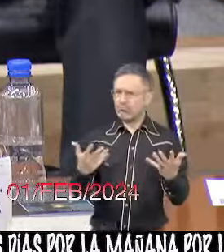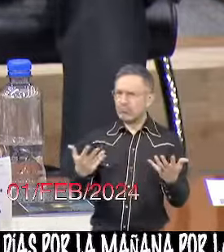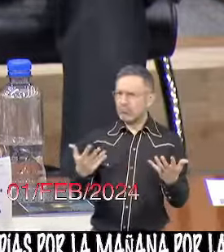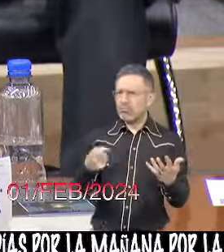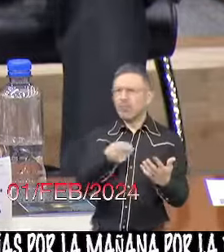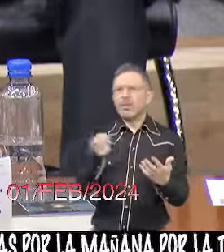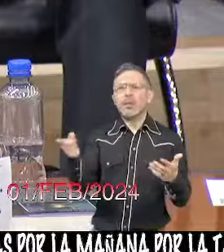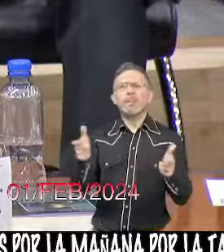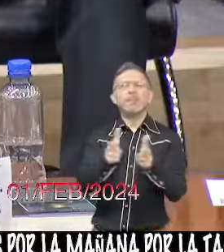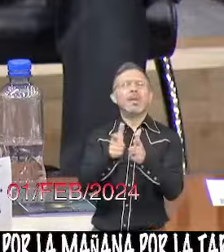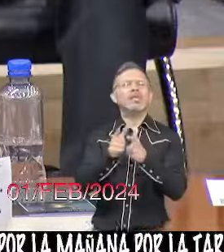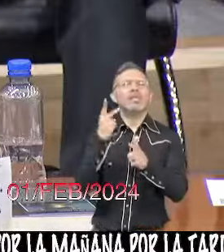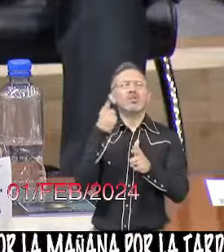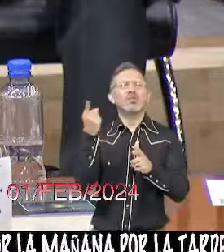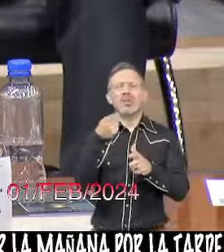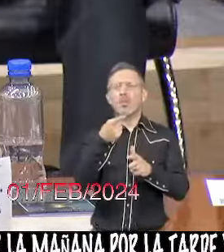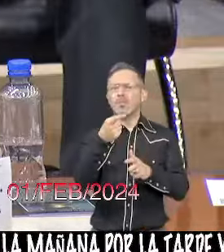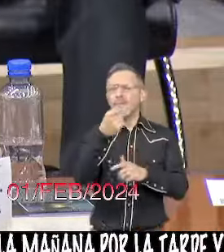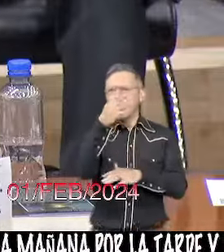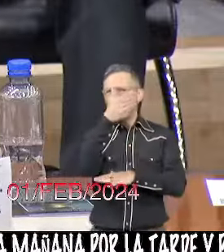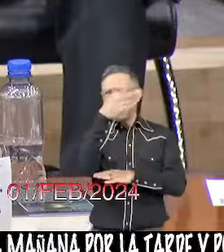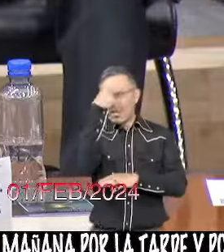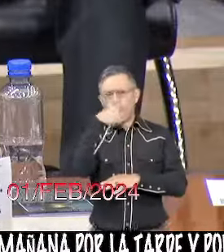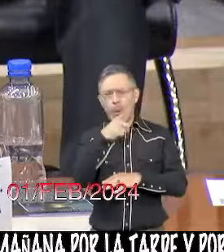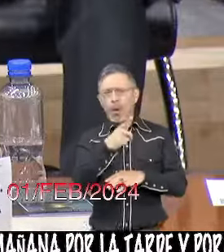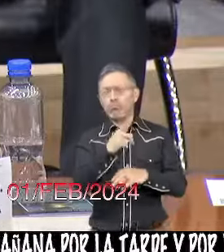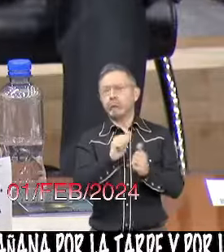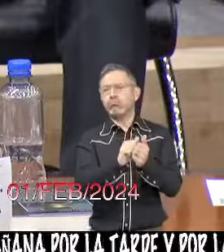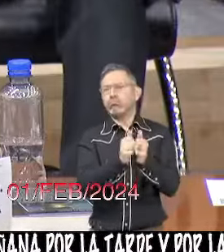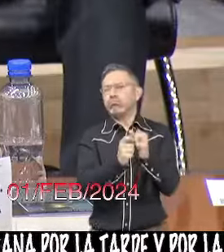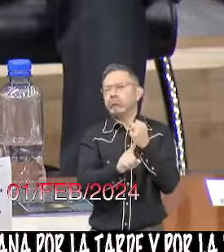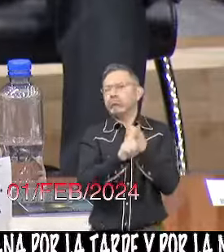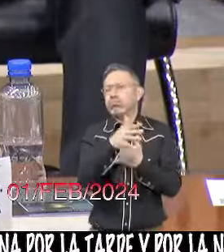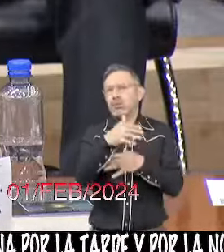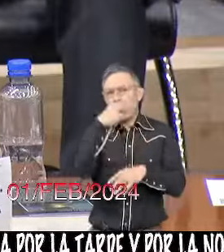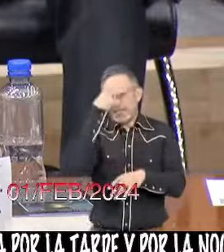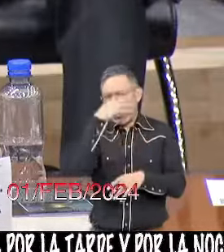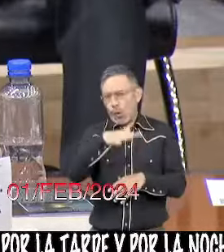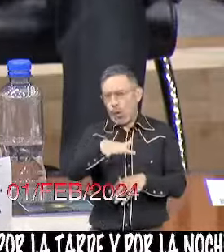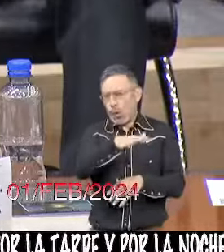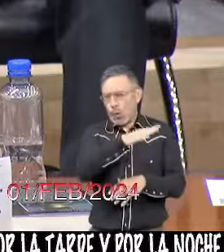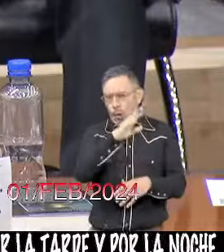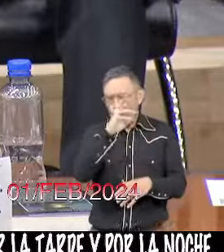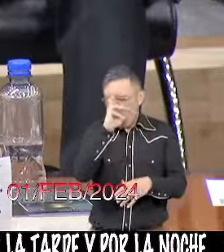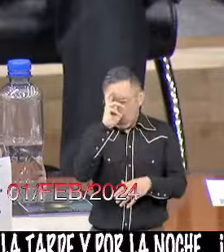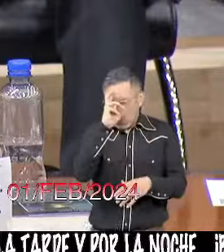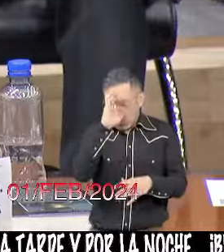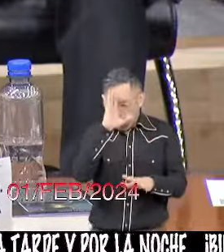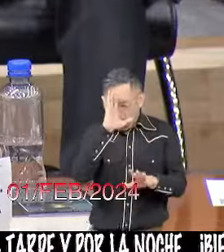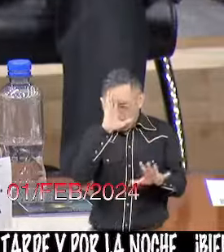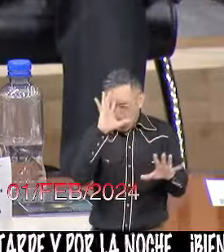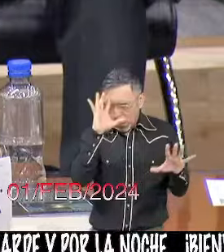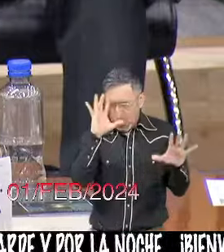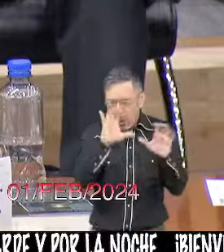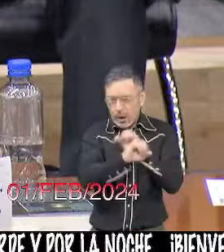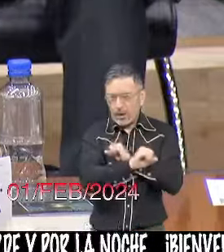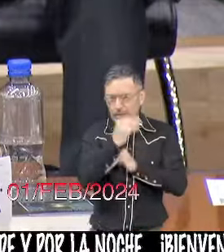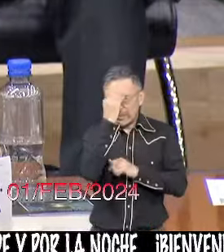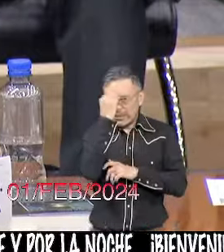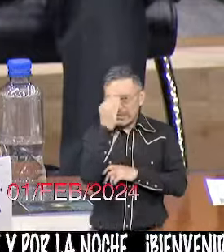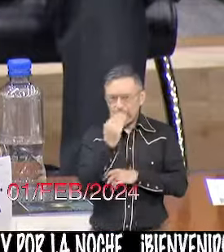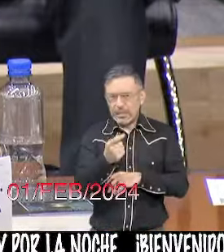que metió al país en una pesadilla, donde las mujeres son víctimas centrales con